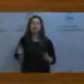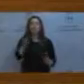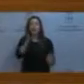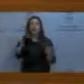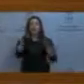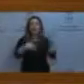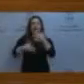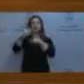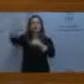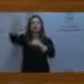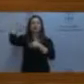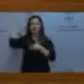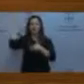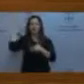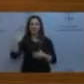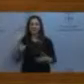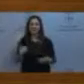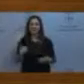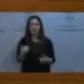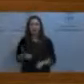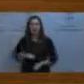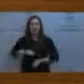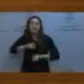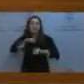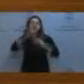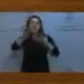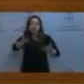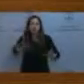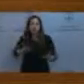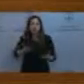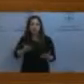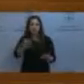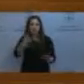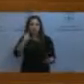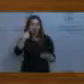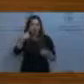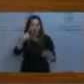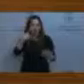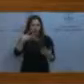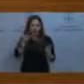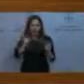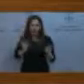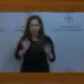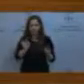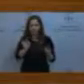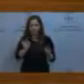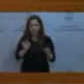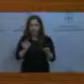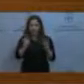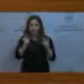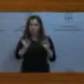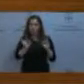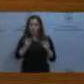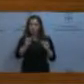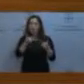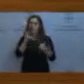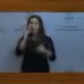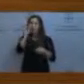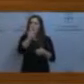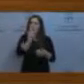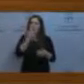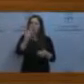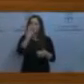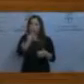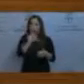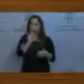es la expresión popular por la que se introduce normalmente el inicio de un cuento. Hoy, a